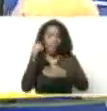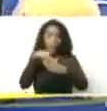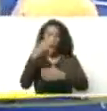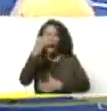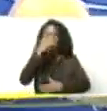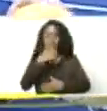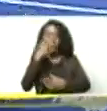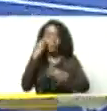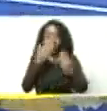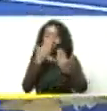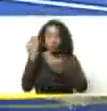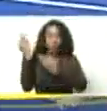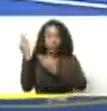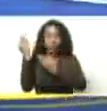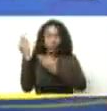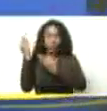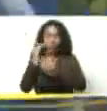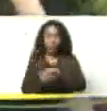partido